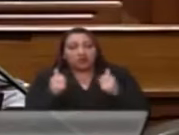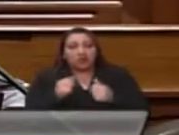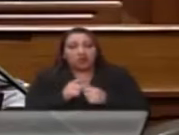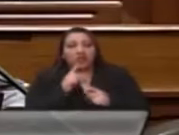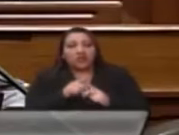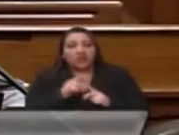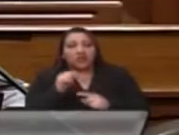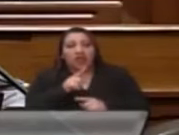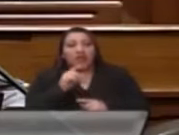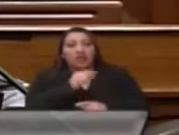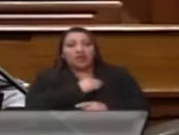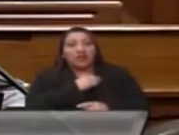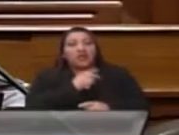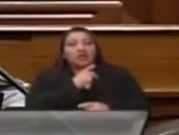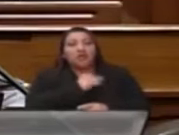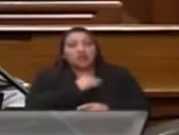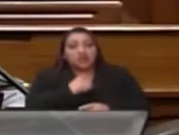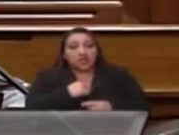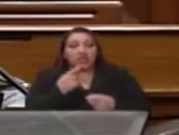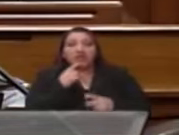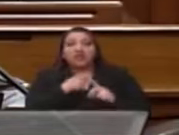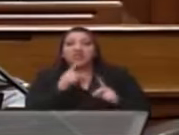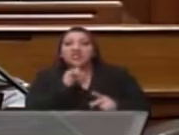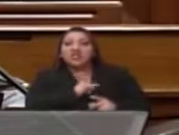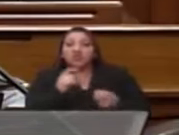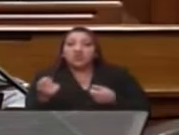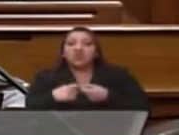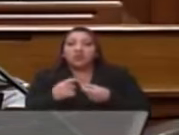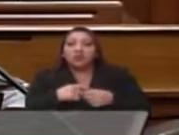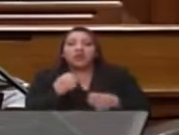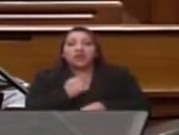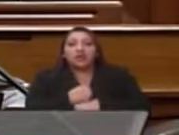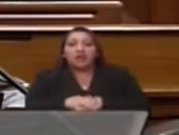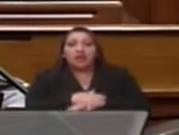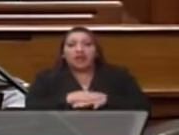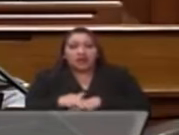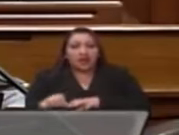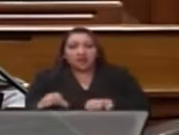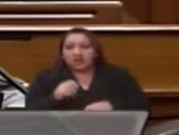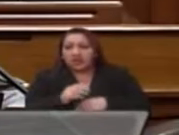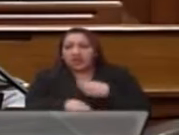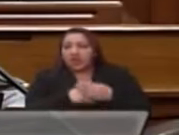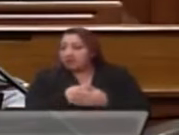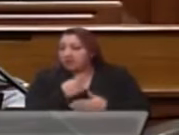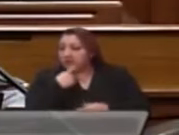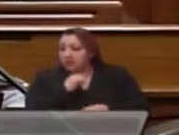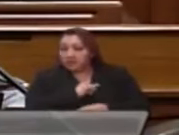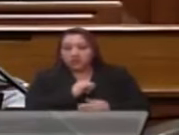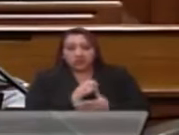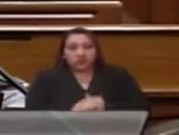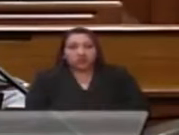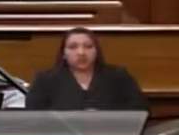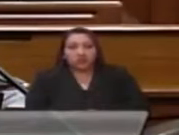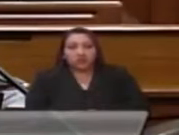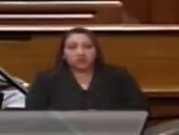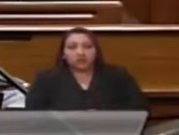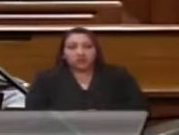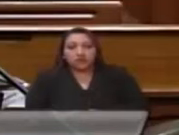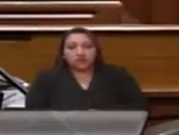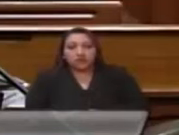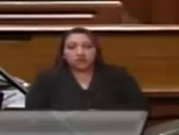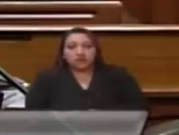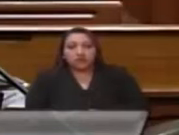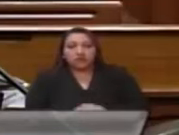los titulares de cada una de las instituciones involucradas a fin de plantear y realizar reformas institucionales